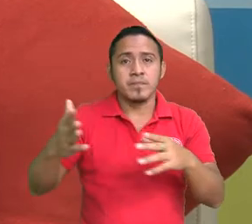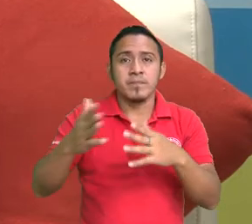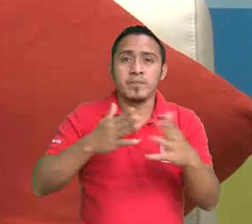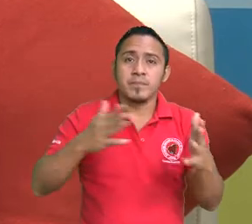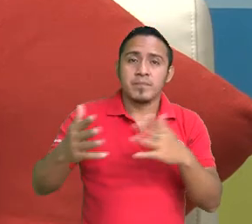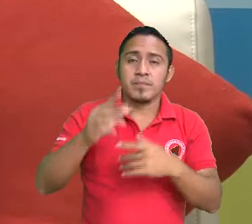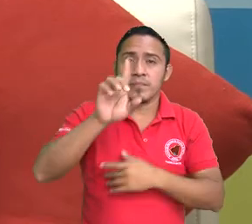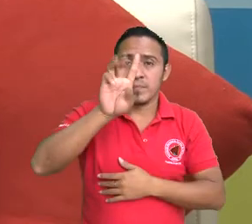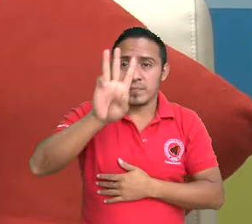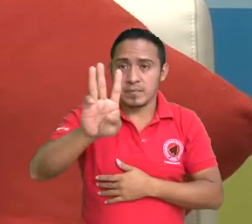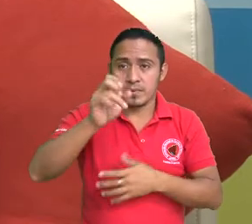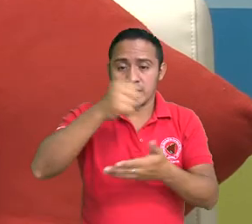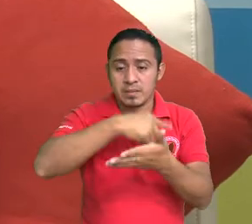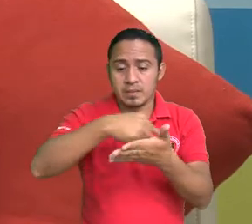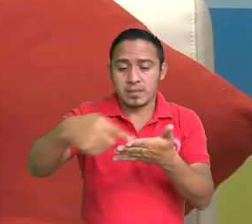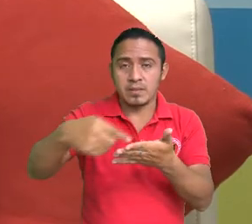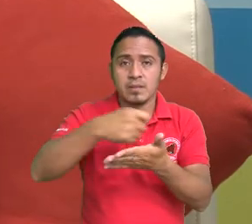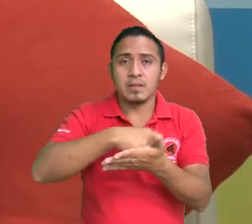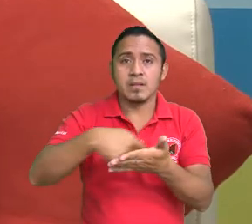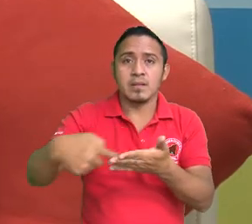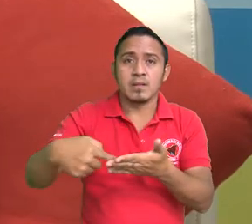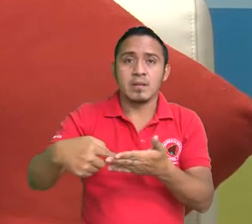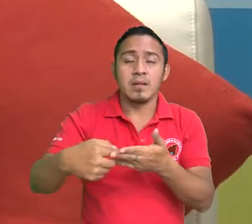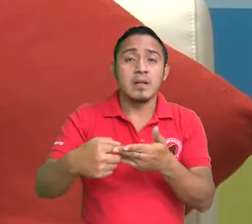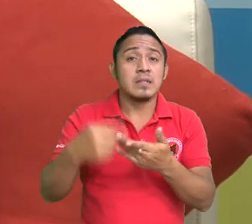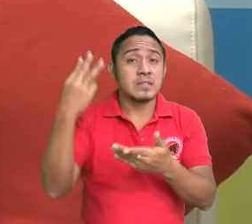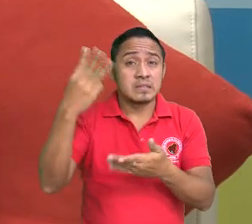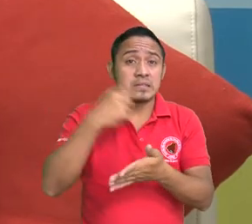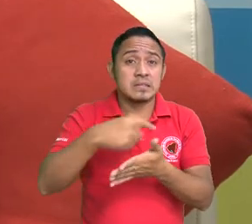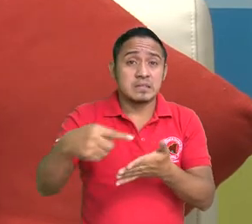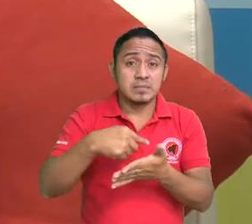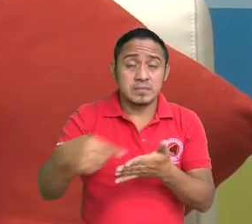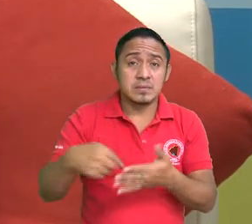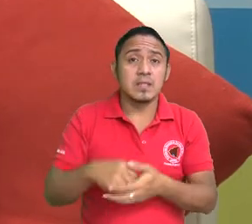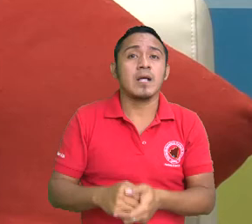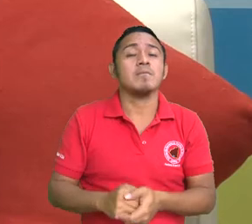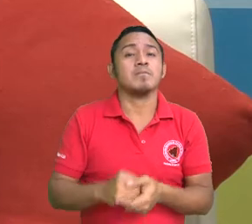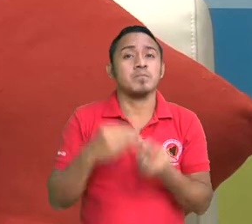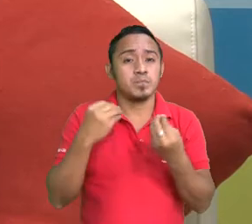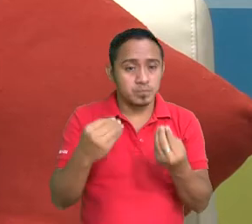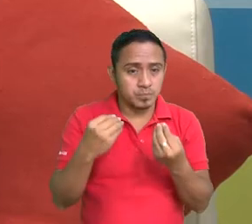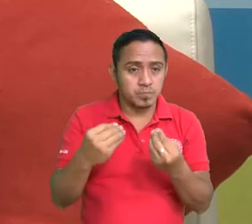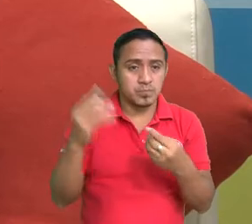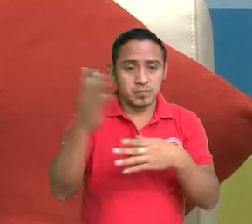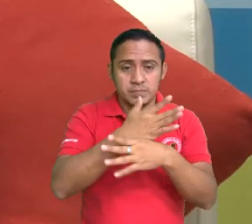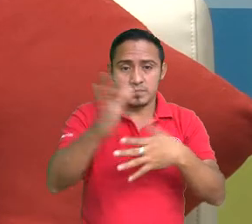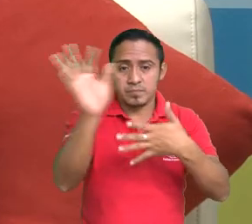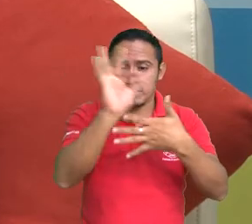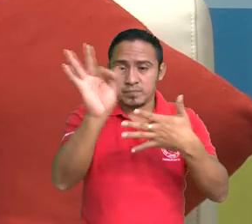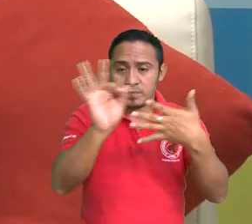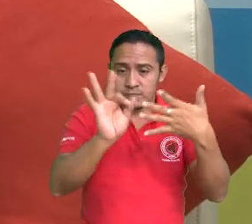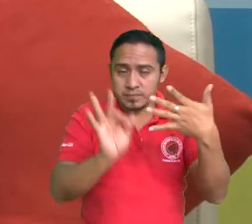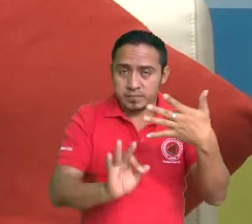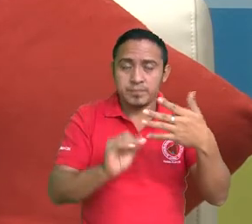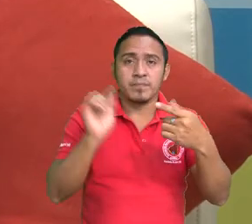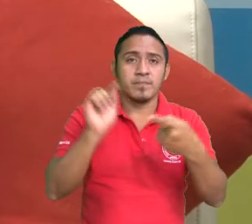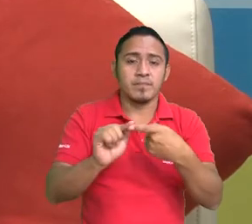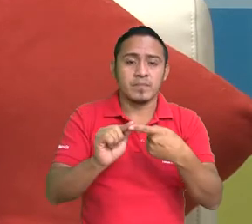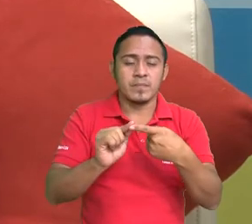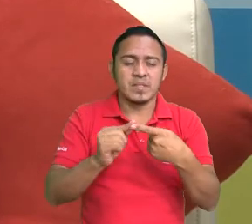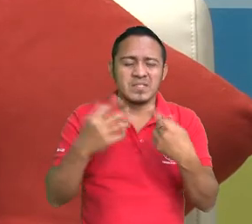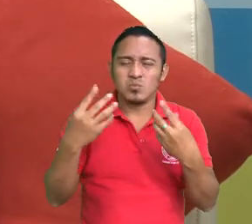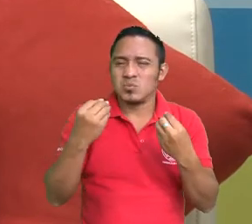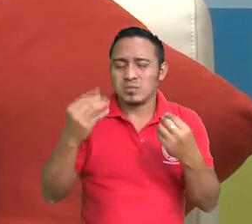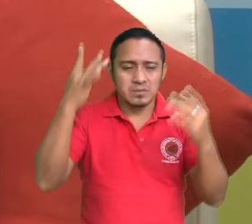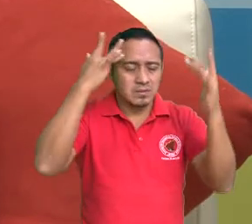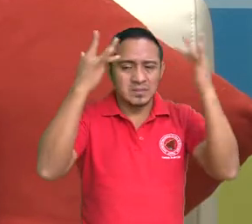dilatar 3 semanas. Es una fase corta en la cual influyen varios factores, como por ejemplo el estrés.